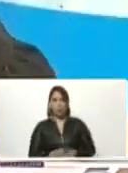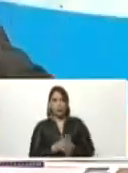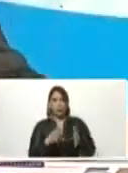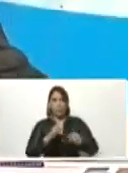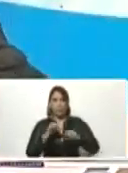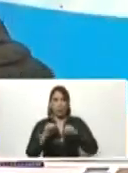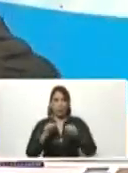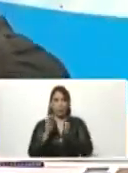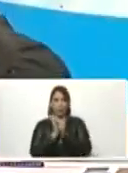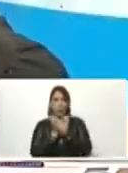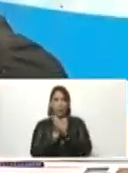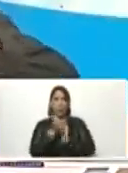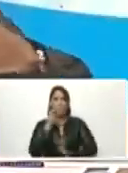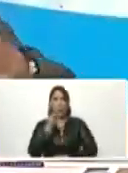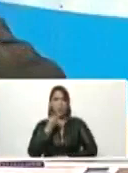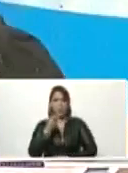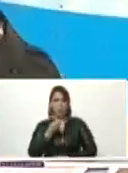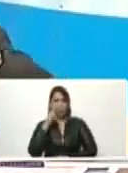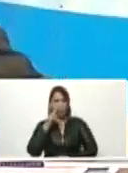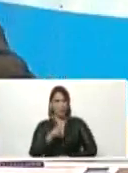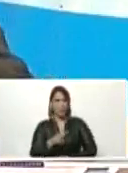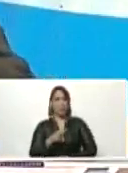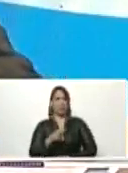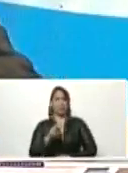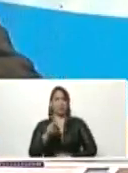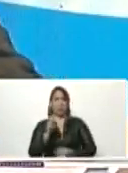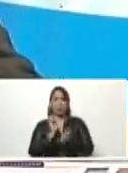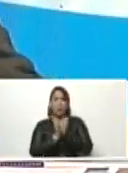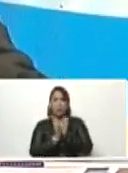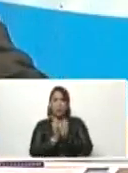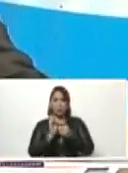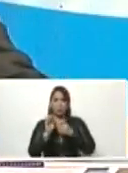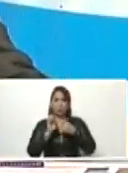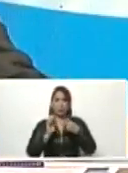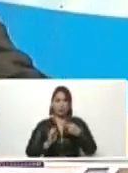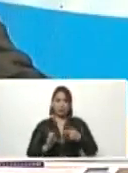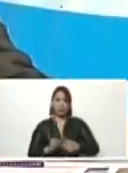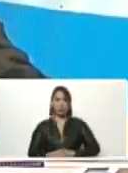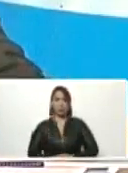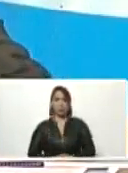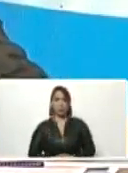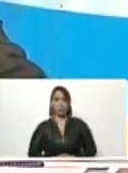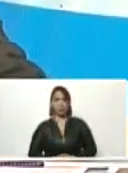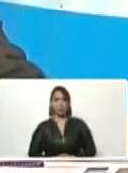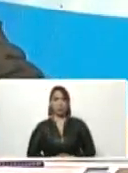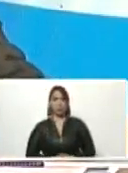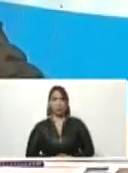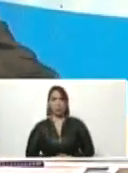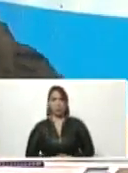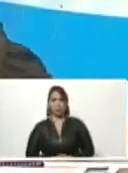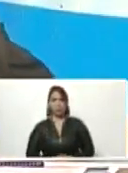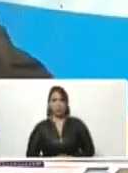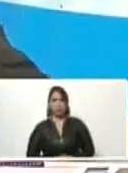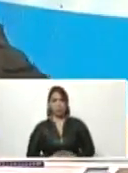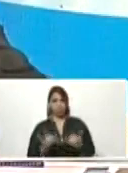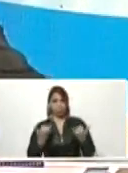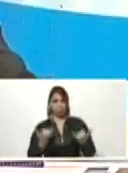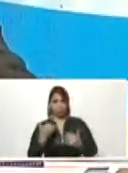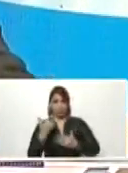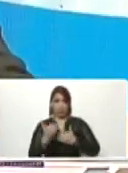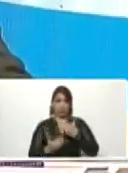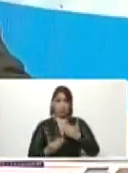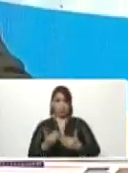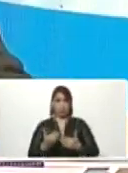movimiento geopolítico, el gran movimiento geoestratégico que estaba en pleno proceso